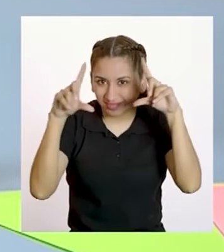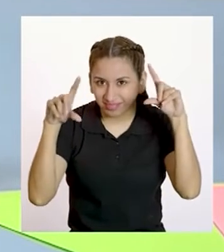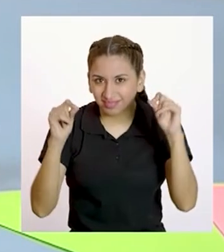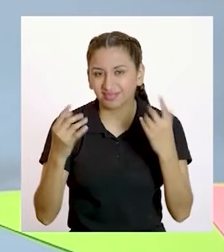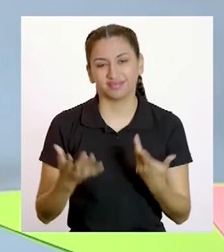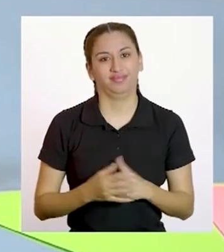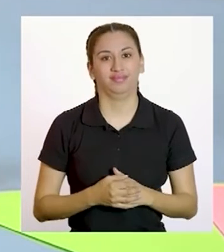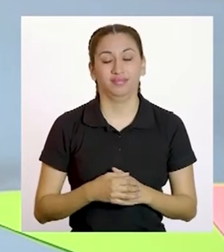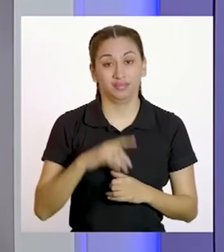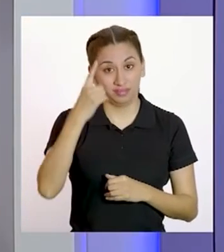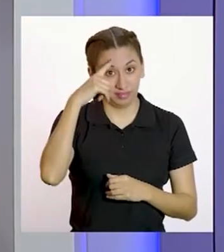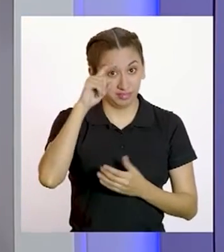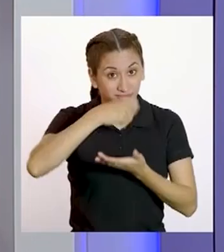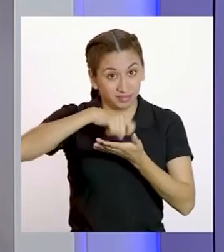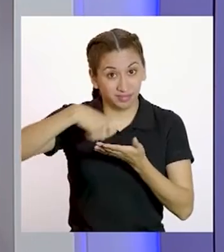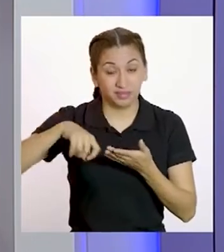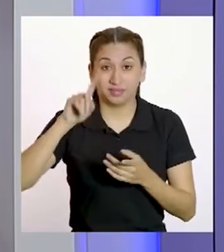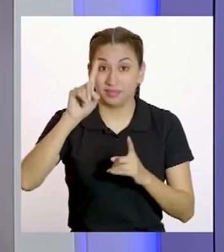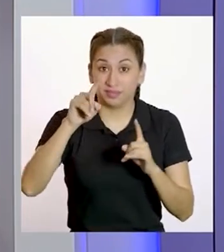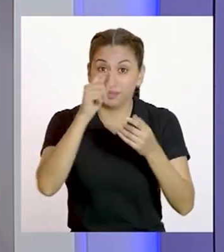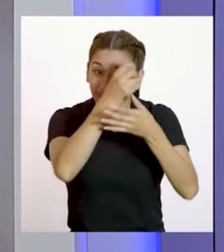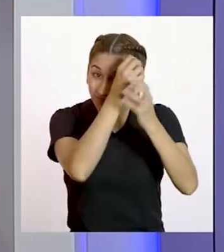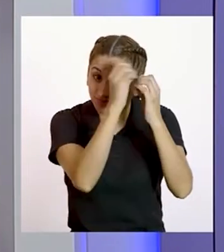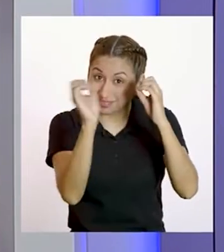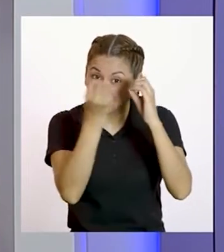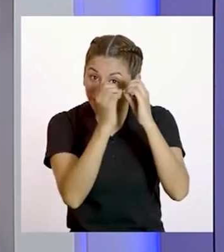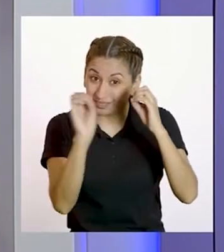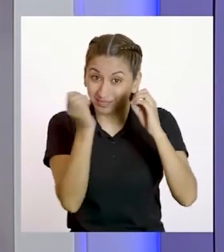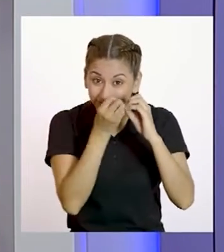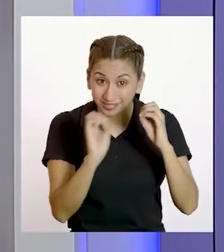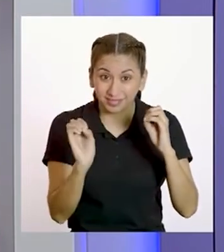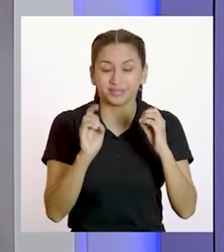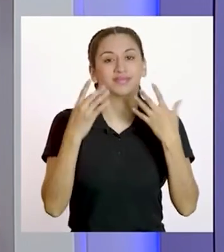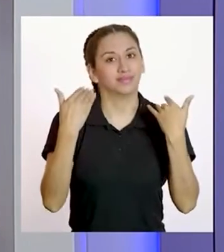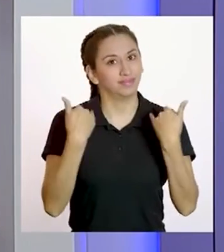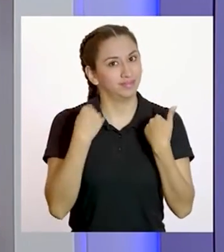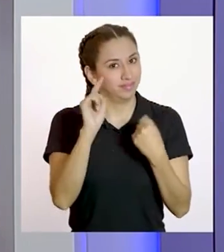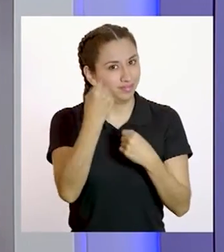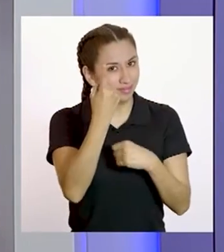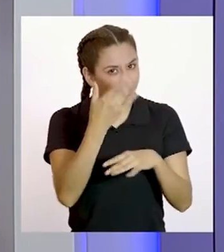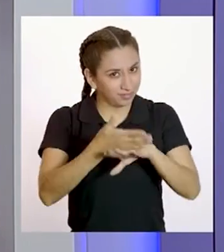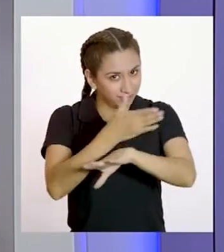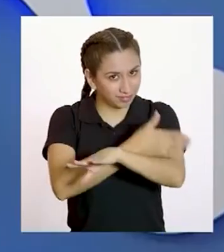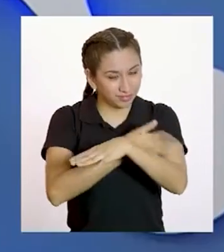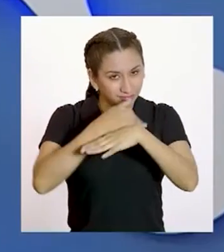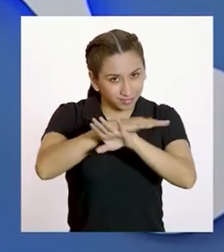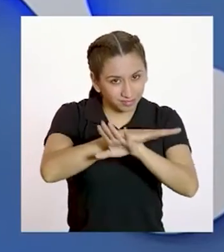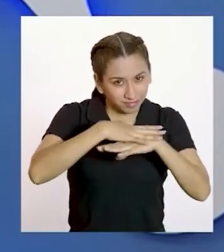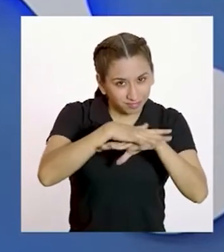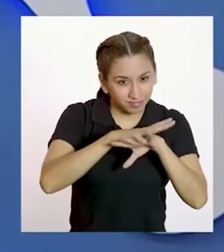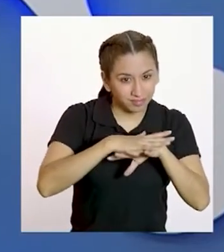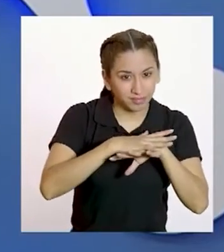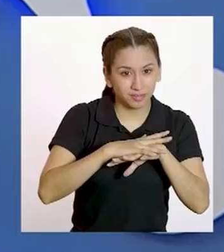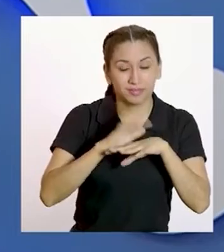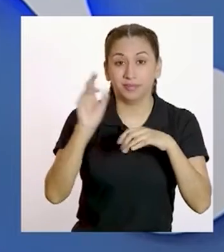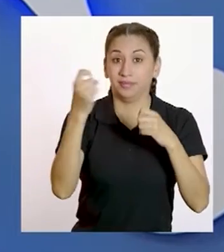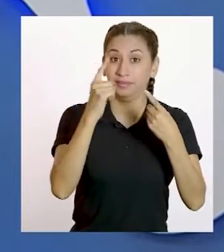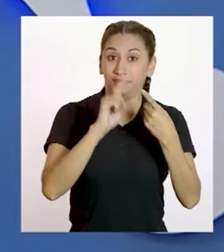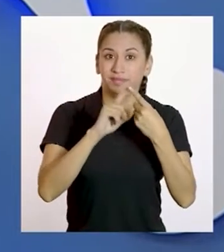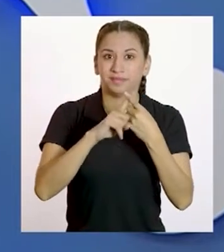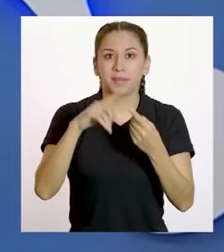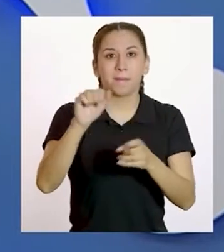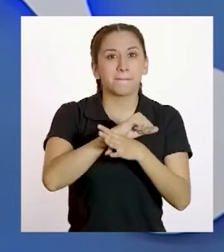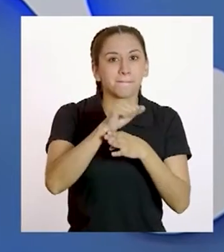una cartilla? Para escribir un texto, primero hay que planificar. Luego, elaborar